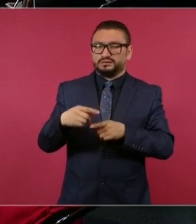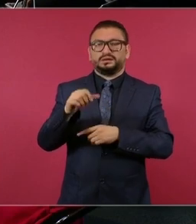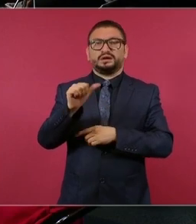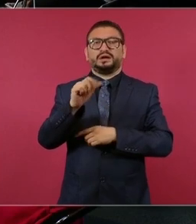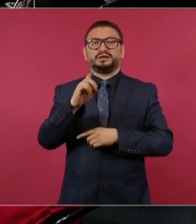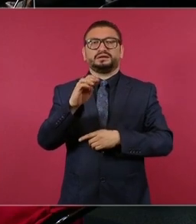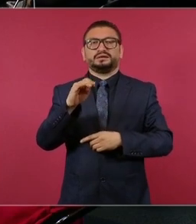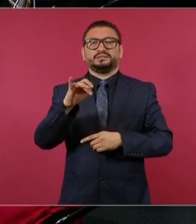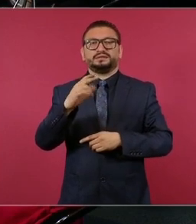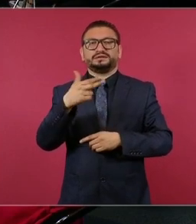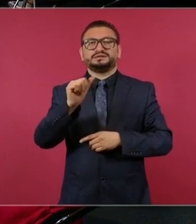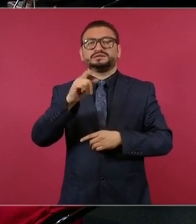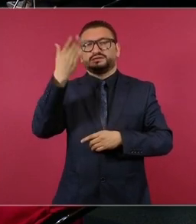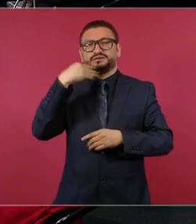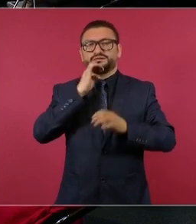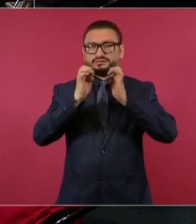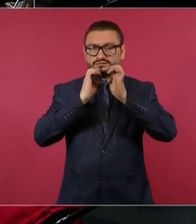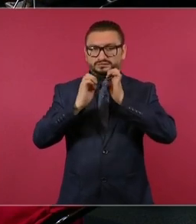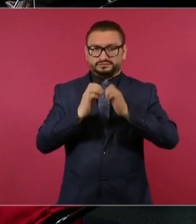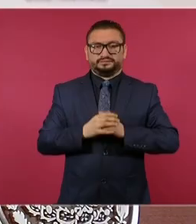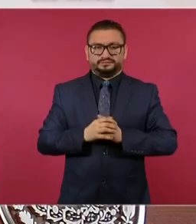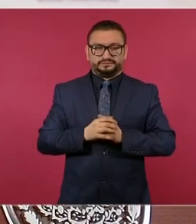Micha, en una entrevista.